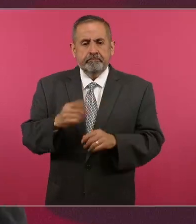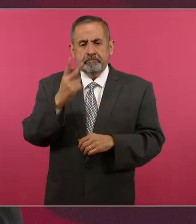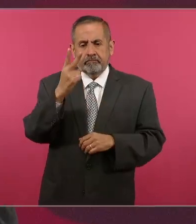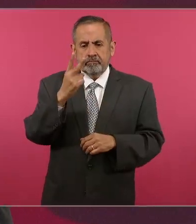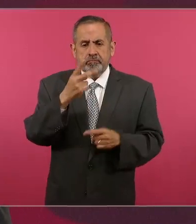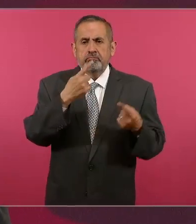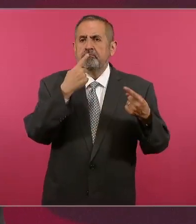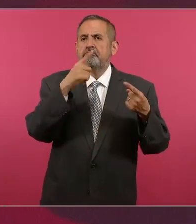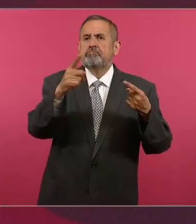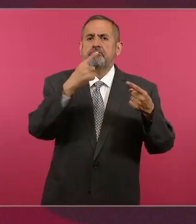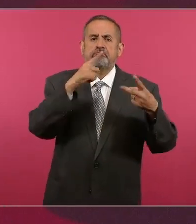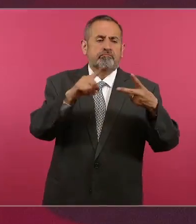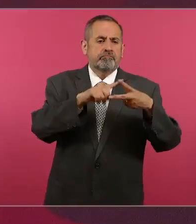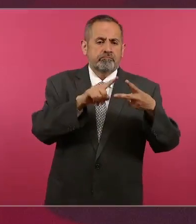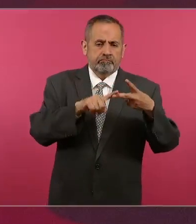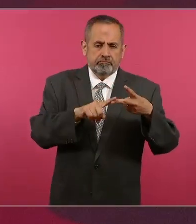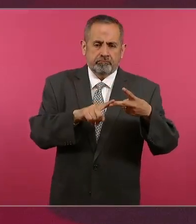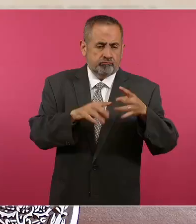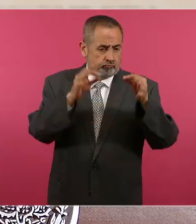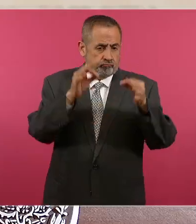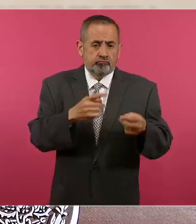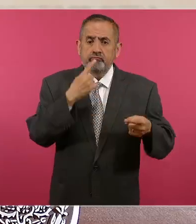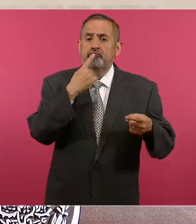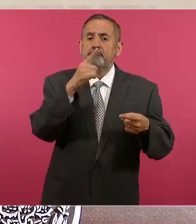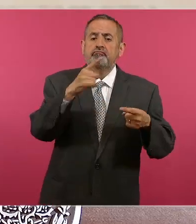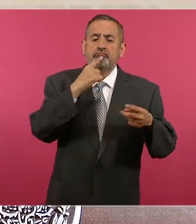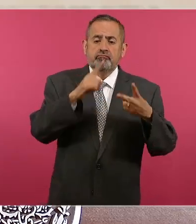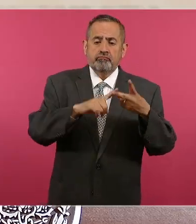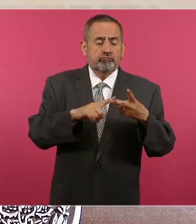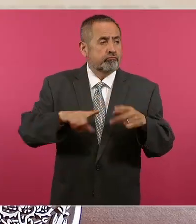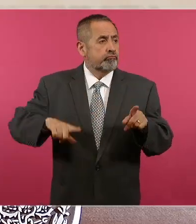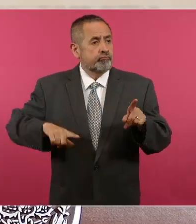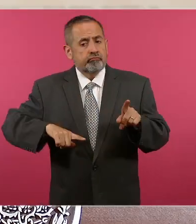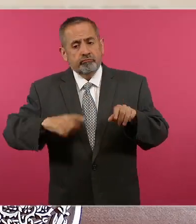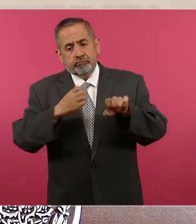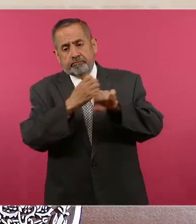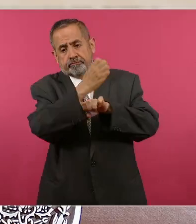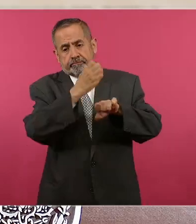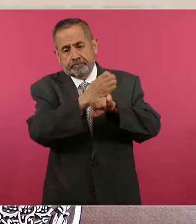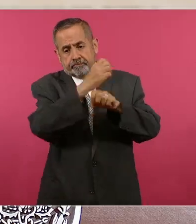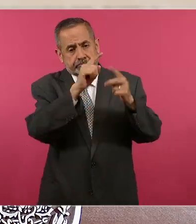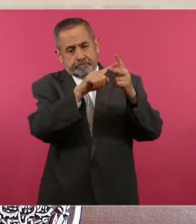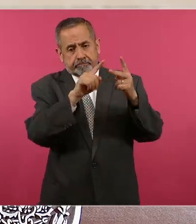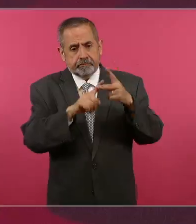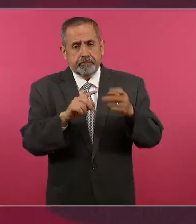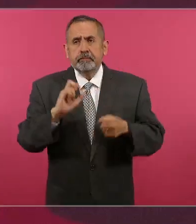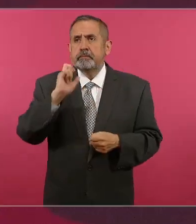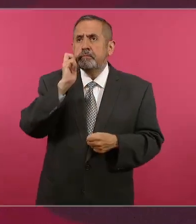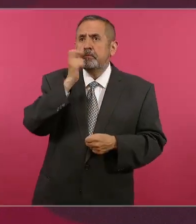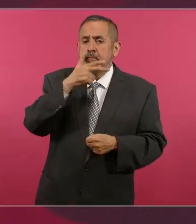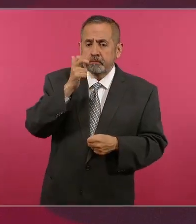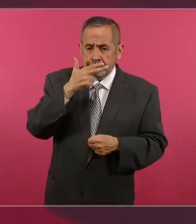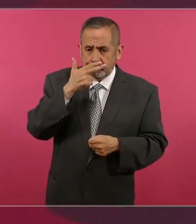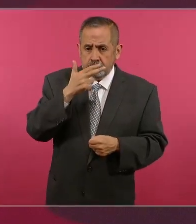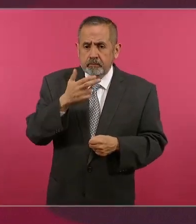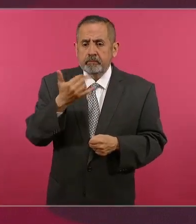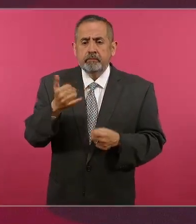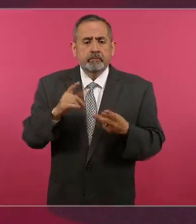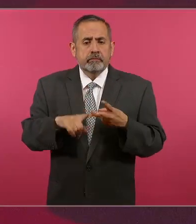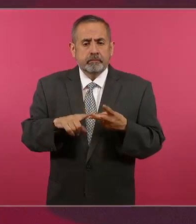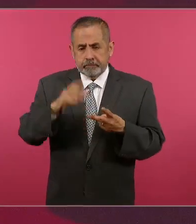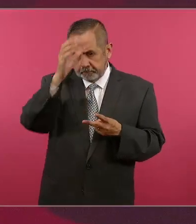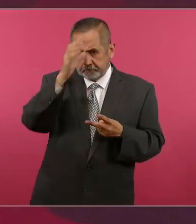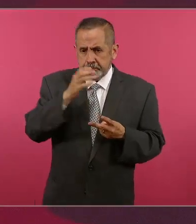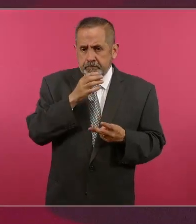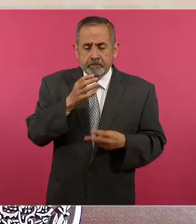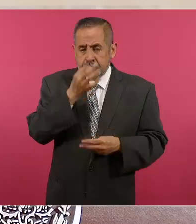controversias formalmente de gobiernos estatales, Chihuahua y